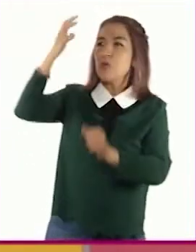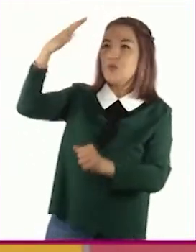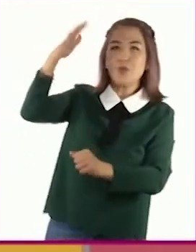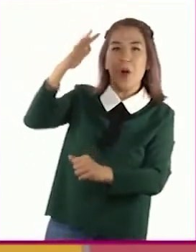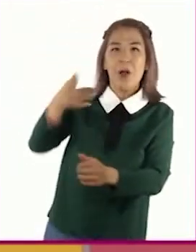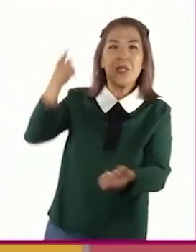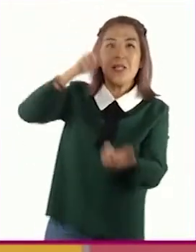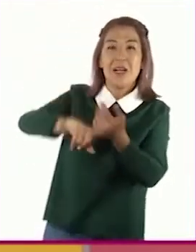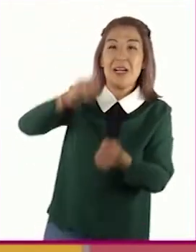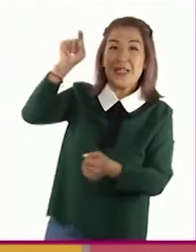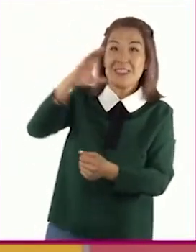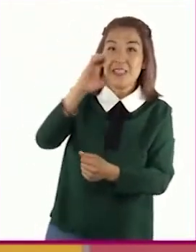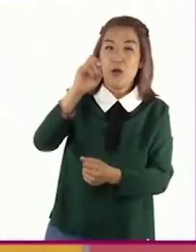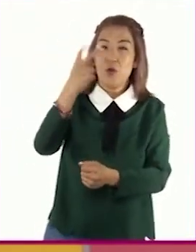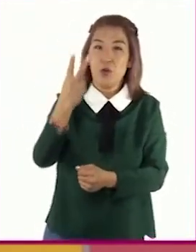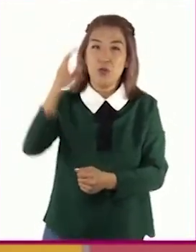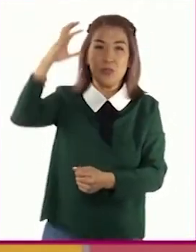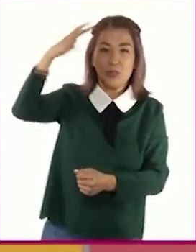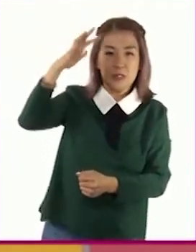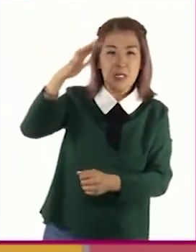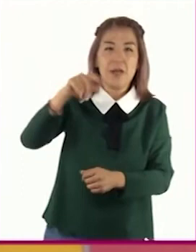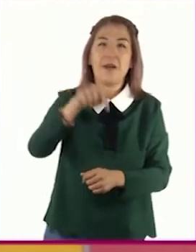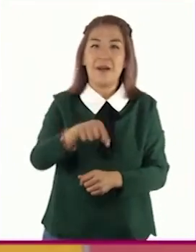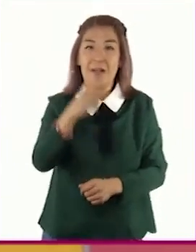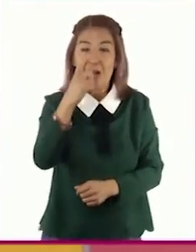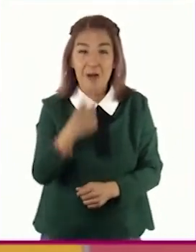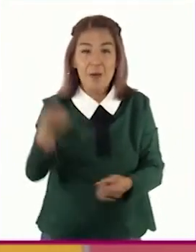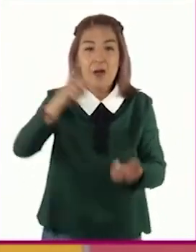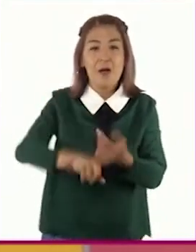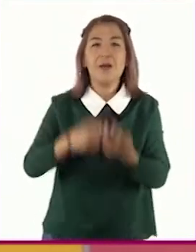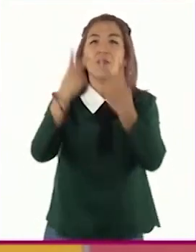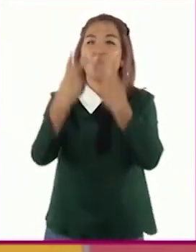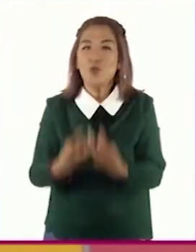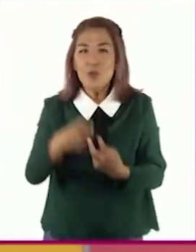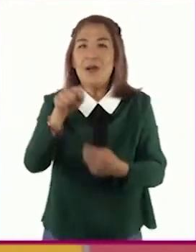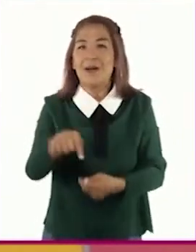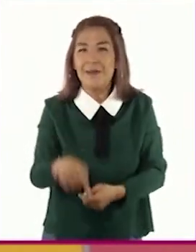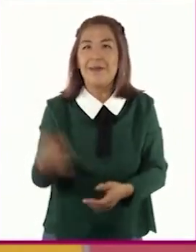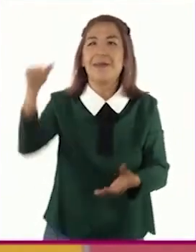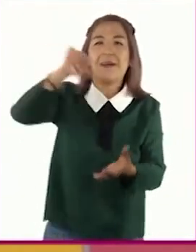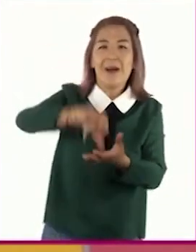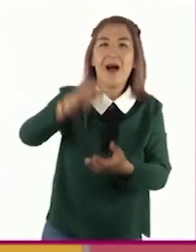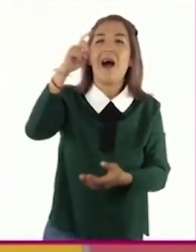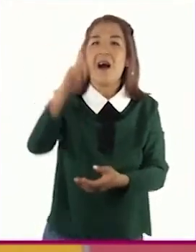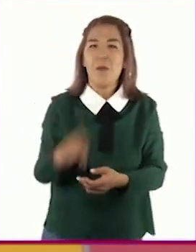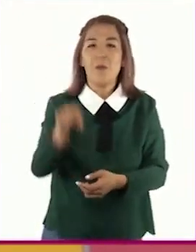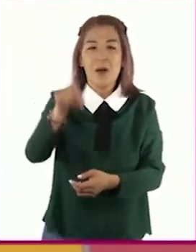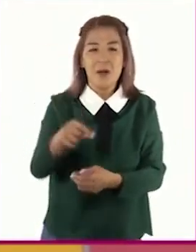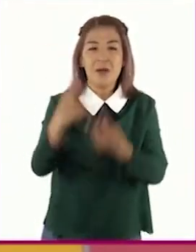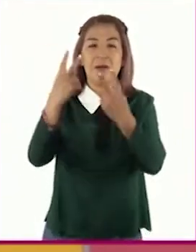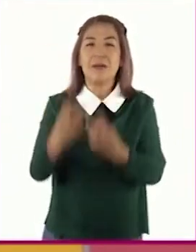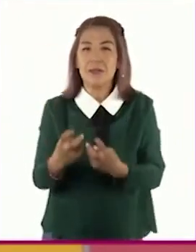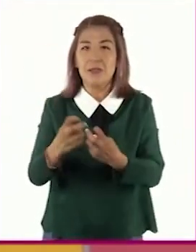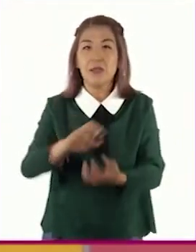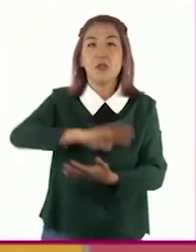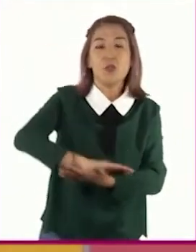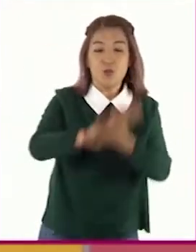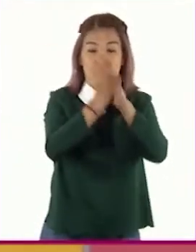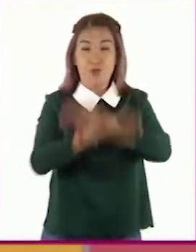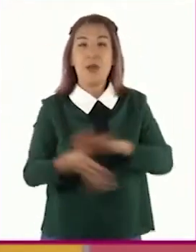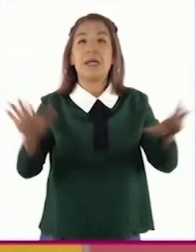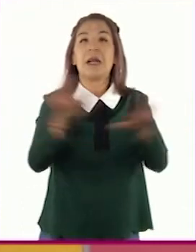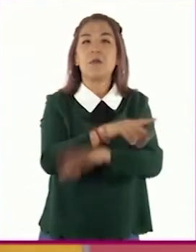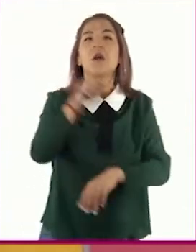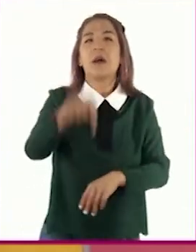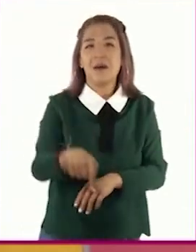tomamos CO2 y agua. Bueno, tomamos... No, las plantas. Las plantas toman CO2, agua, las hacen reaccionar y se